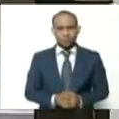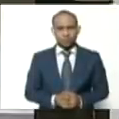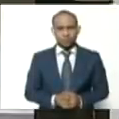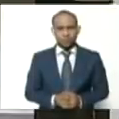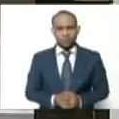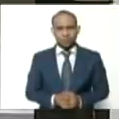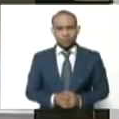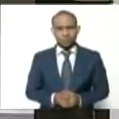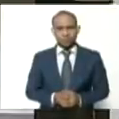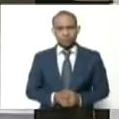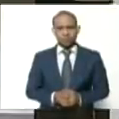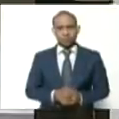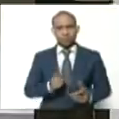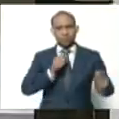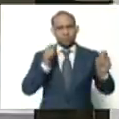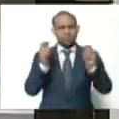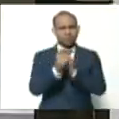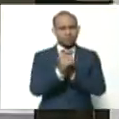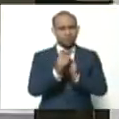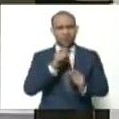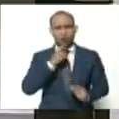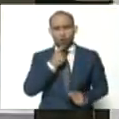La reforma del Código Penal,